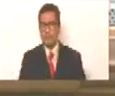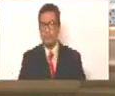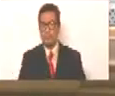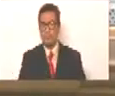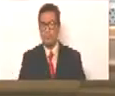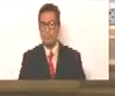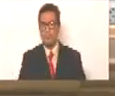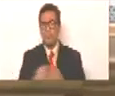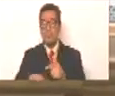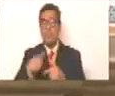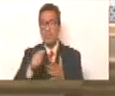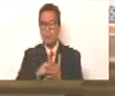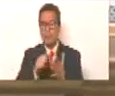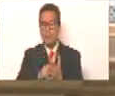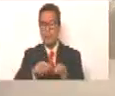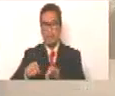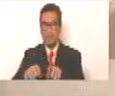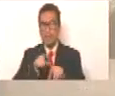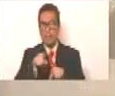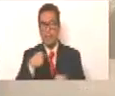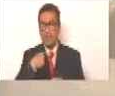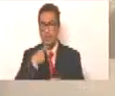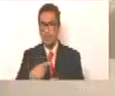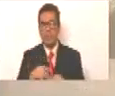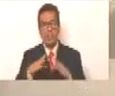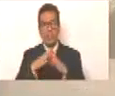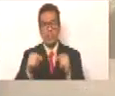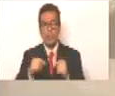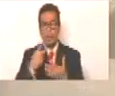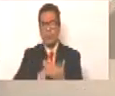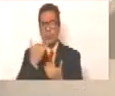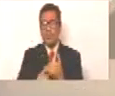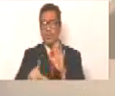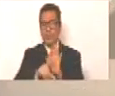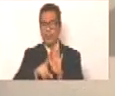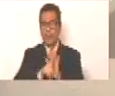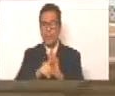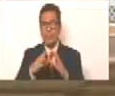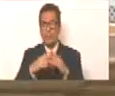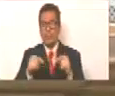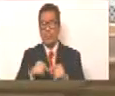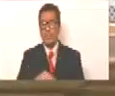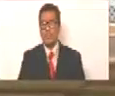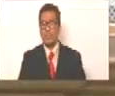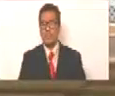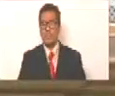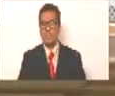Siguiente, ciudadana secretaria. Es todo del proyecto de ley, ciudadano presidente.